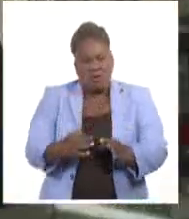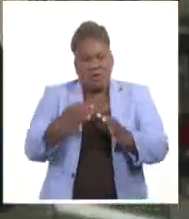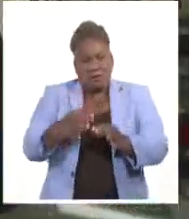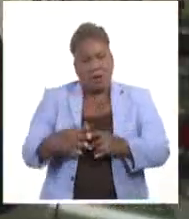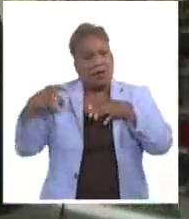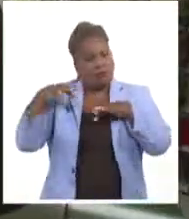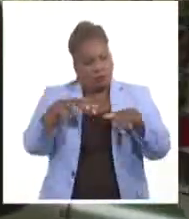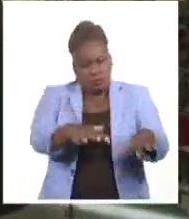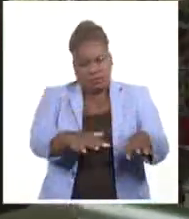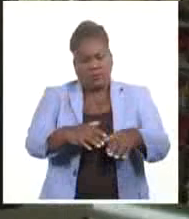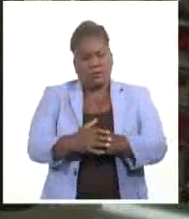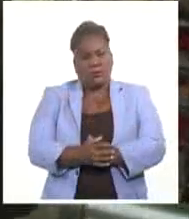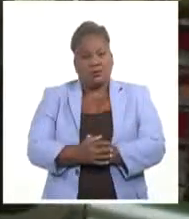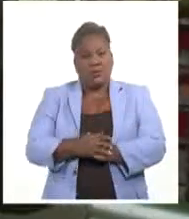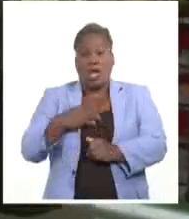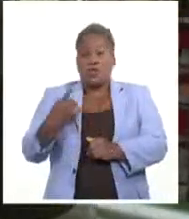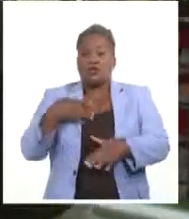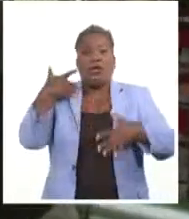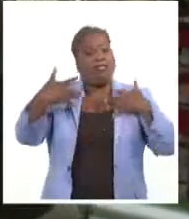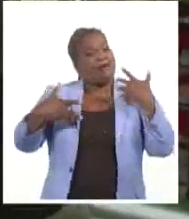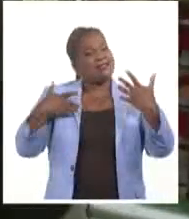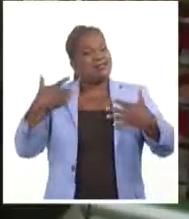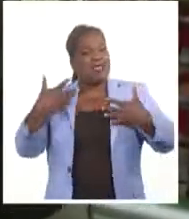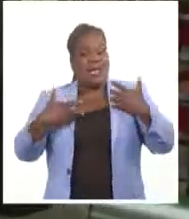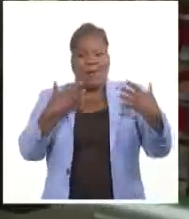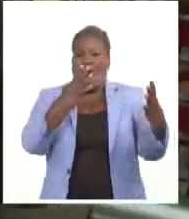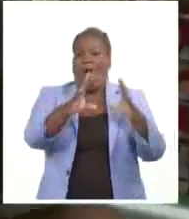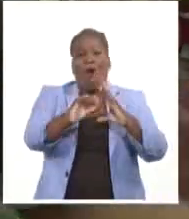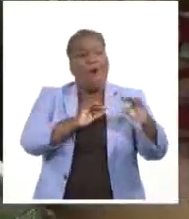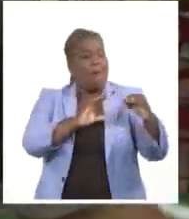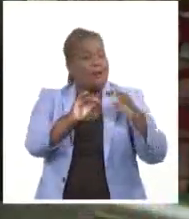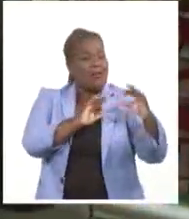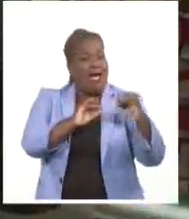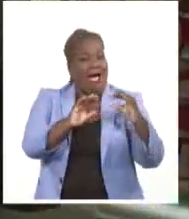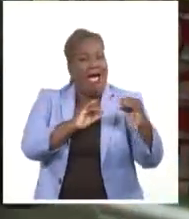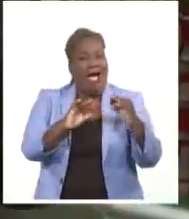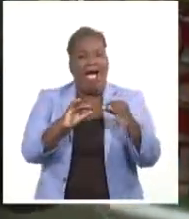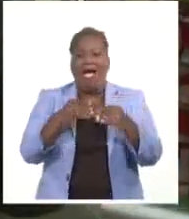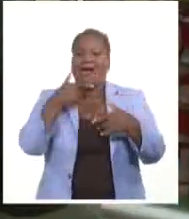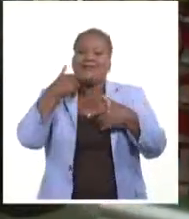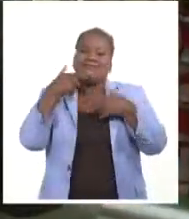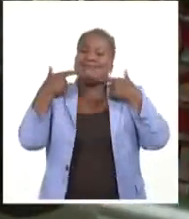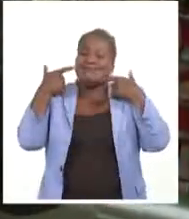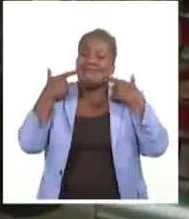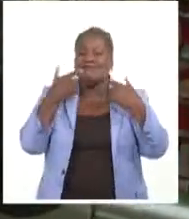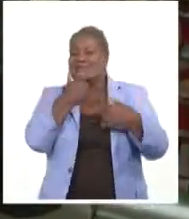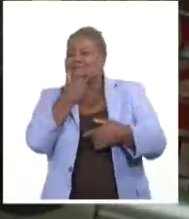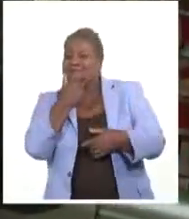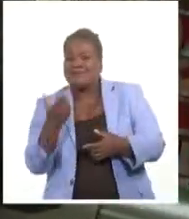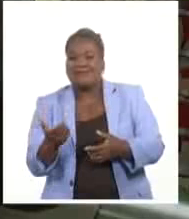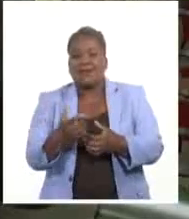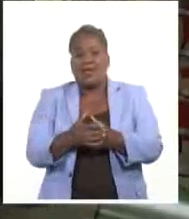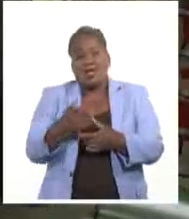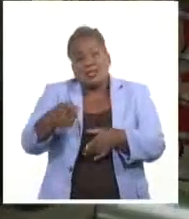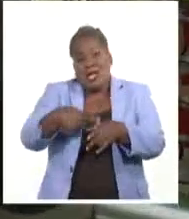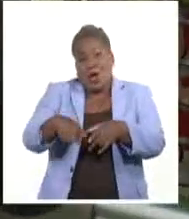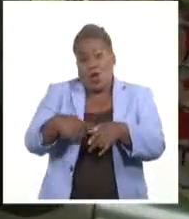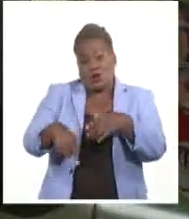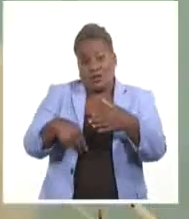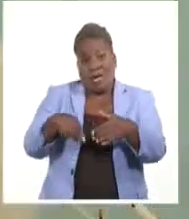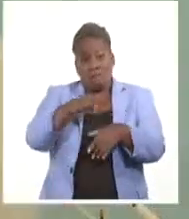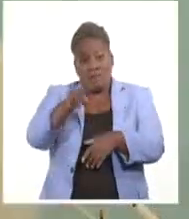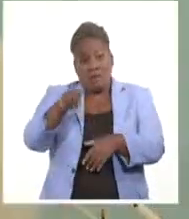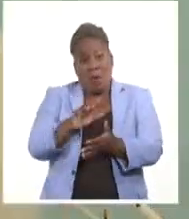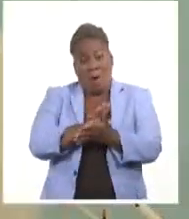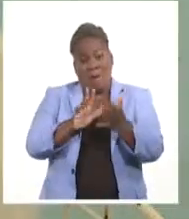lugares. Nosotros también nos divertimos, conversamos, nos reímos. Esas son las cosas que hacemos el día del